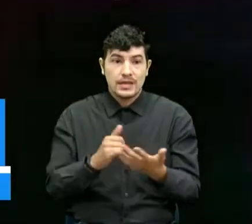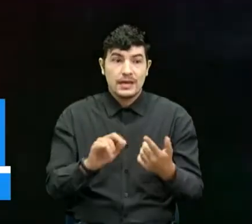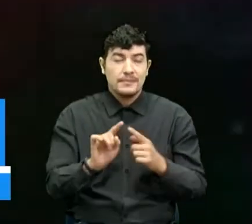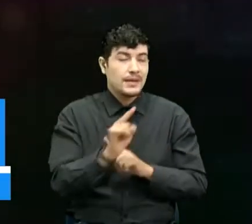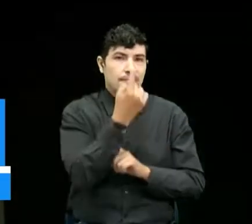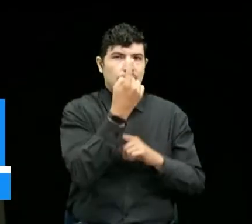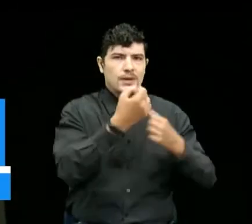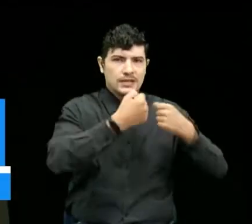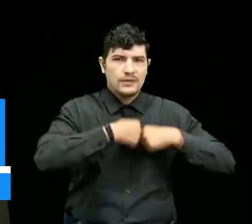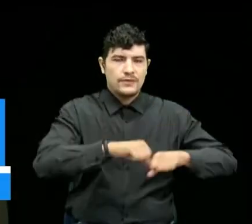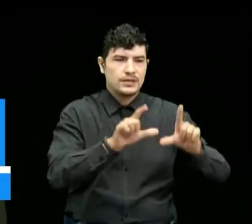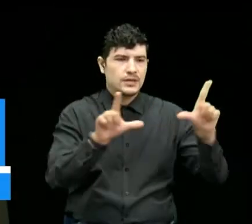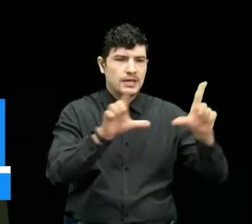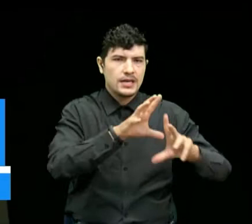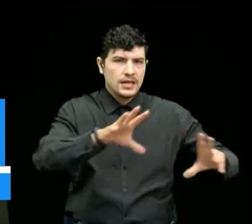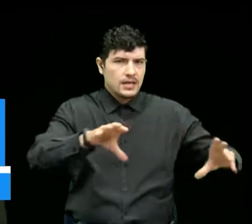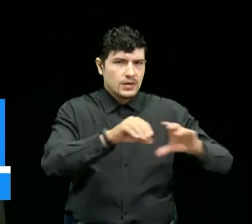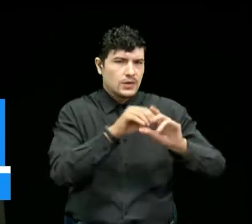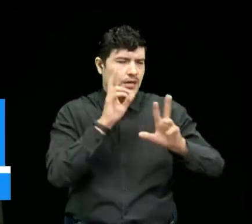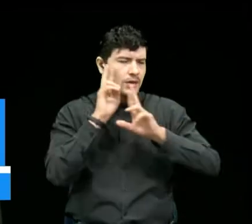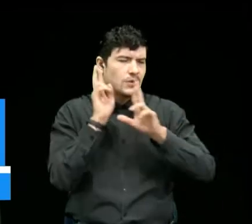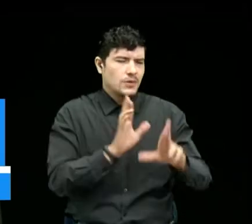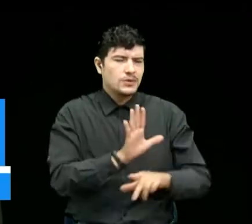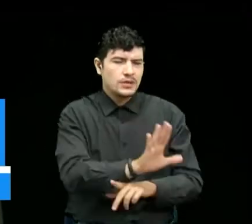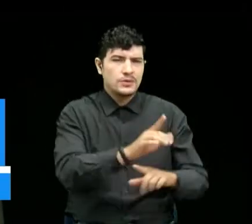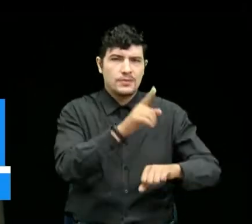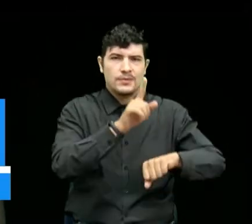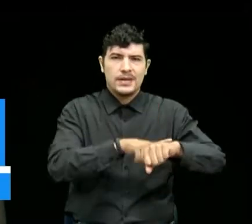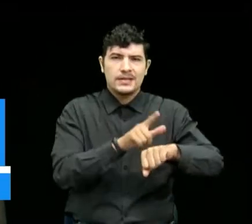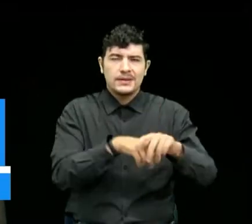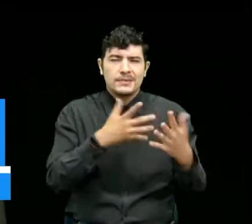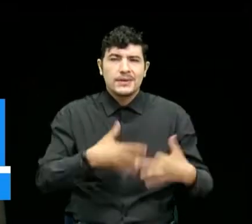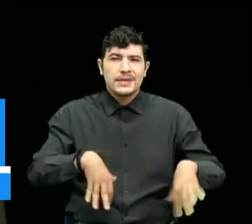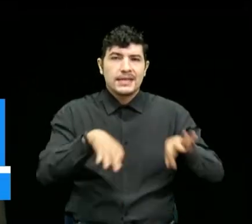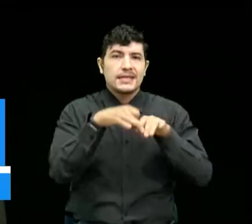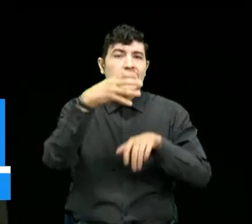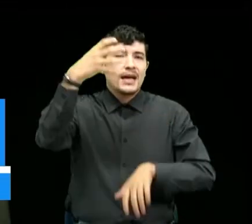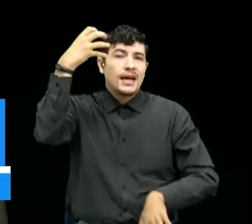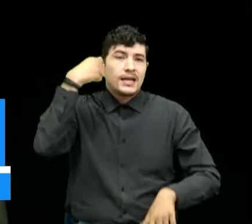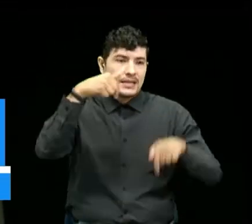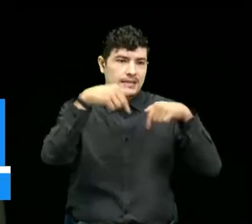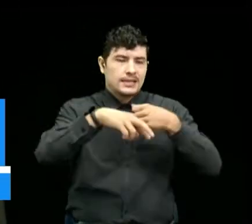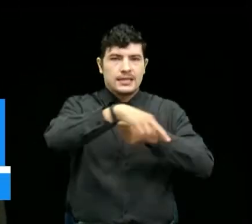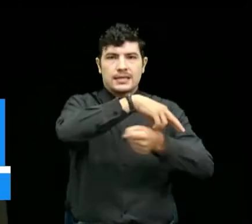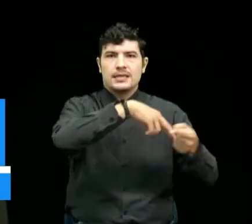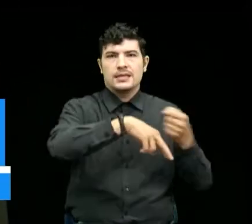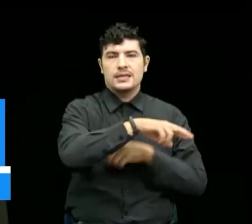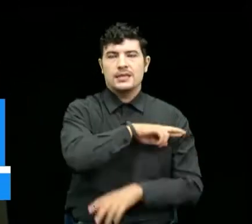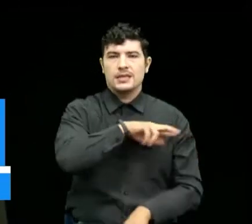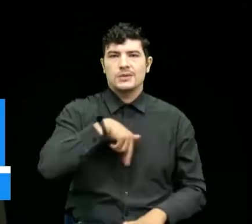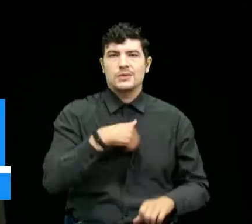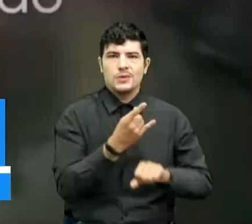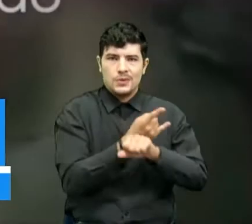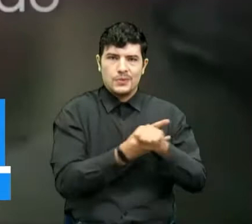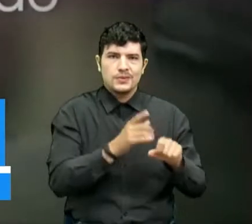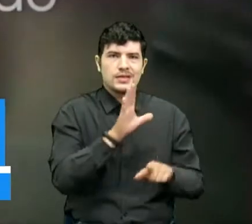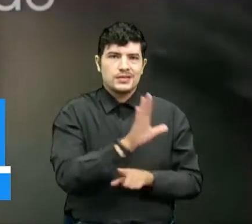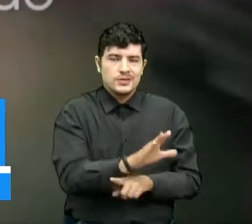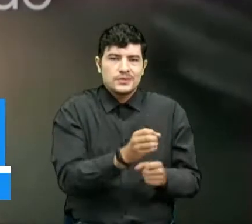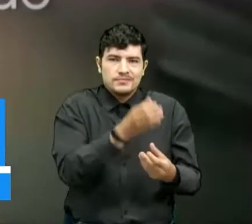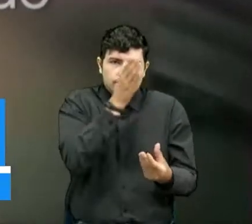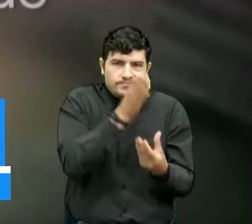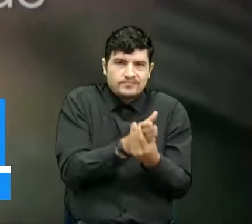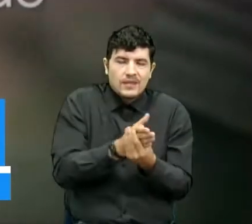por evocar nuevamente esos momentos que marcaron la historia reciente de la región, y hemos utilizado nuestro archivo audiovisual. En este